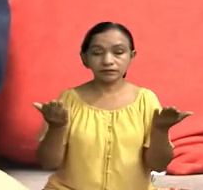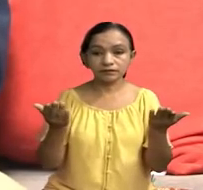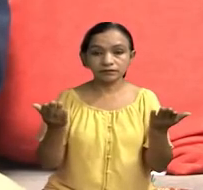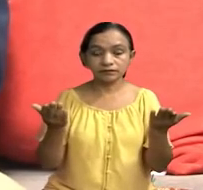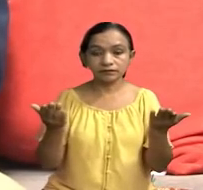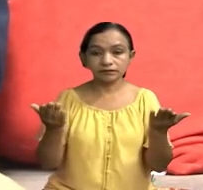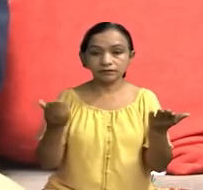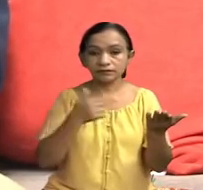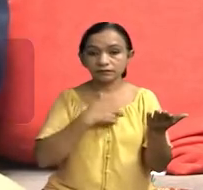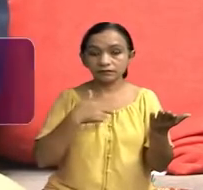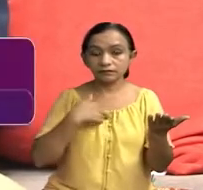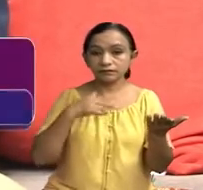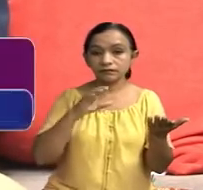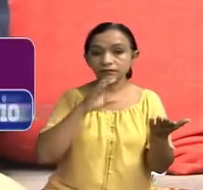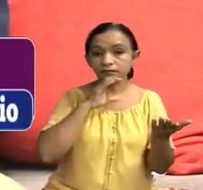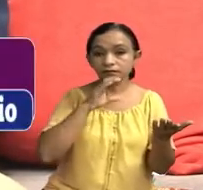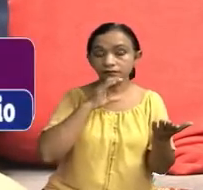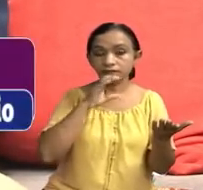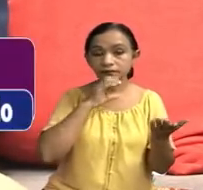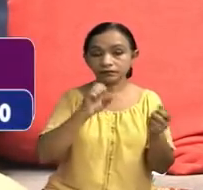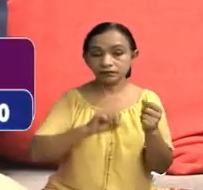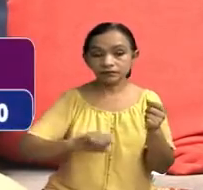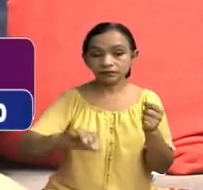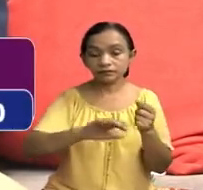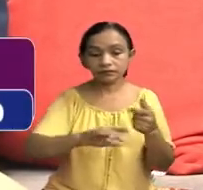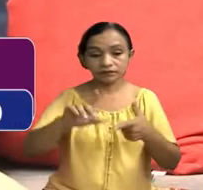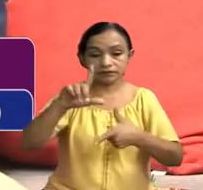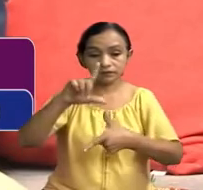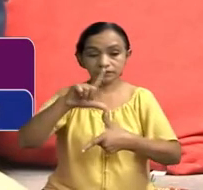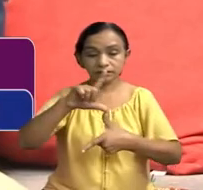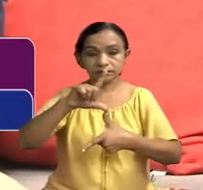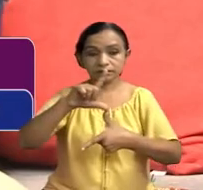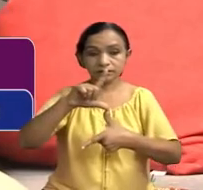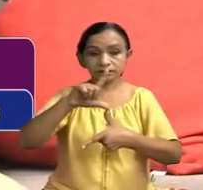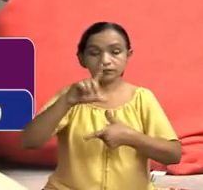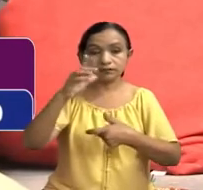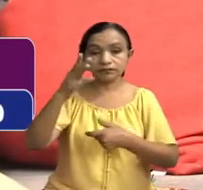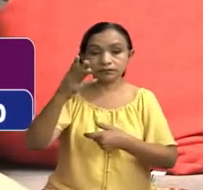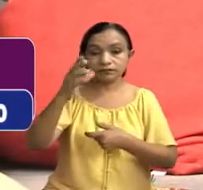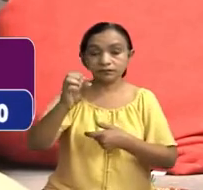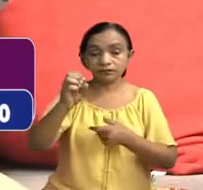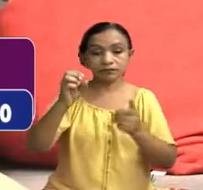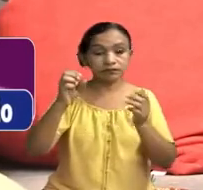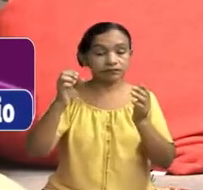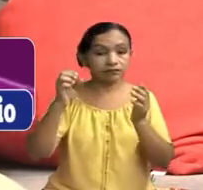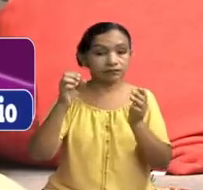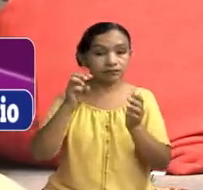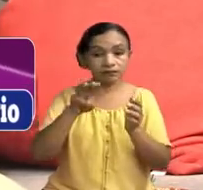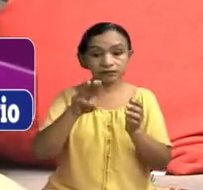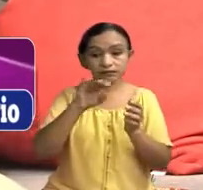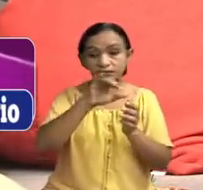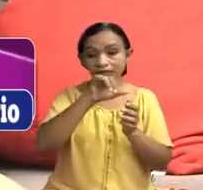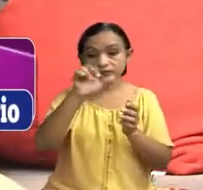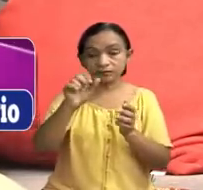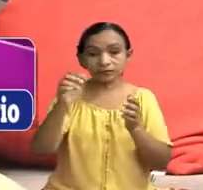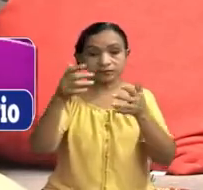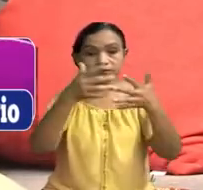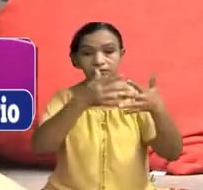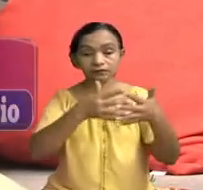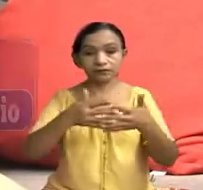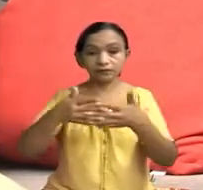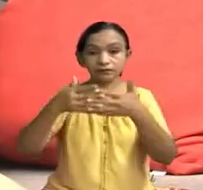perdona que Cuba fue el primer país socialista de América Latina y el Caribe, está a 90 millas de los Estados Unidos. Ellos siempre plantearon,